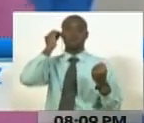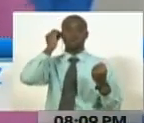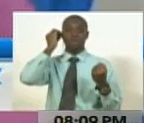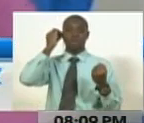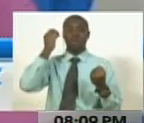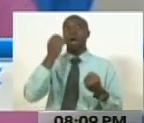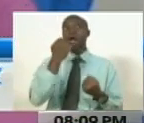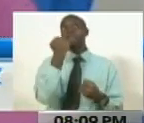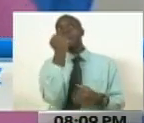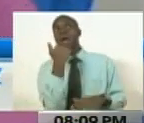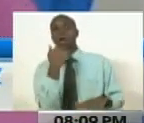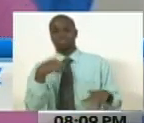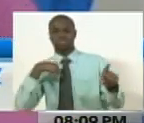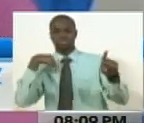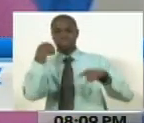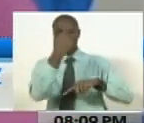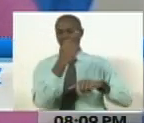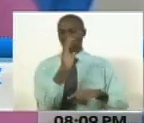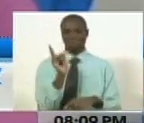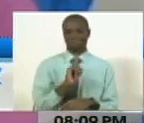amenazarlos realmente.